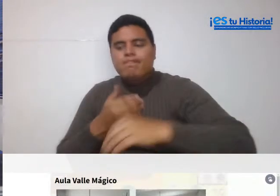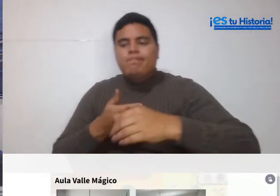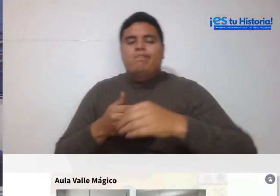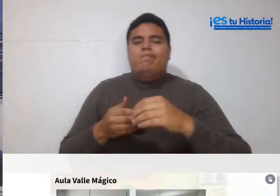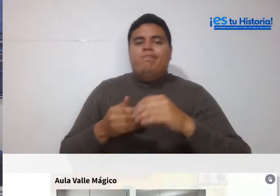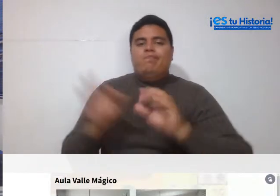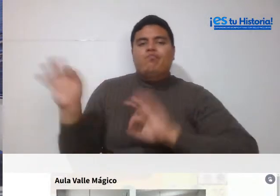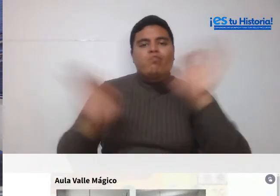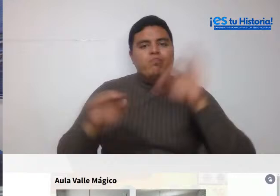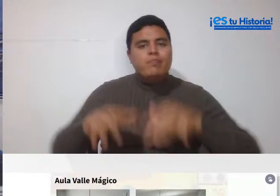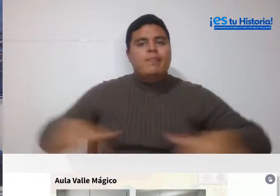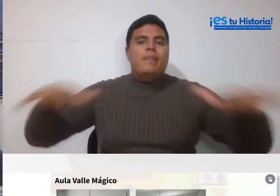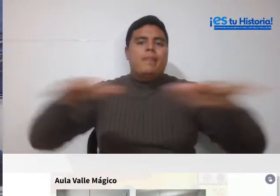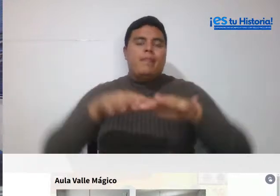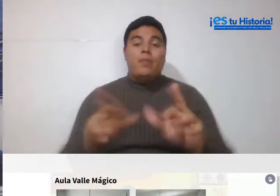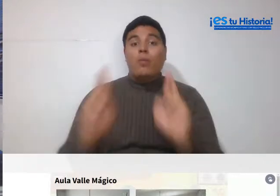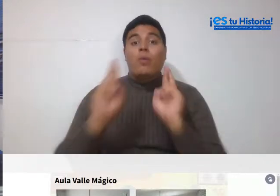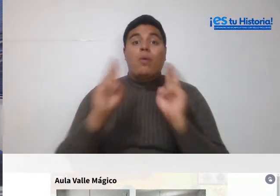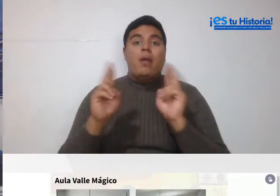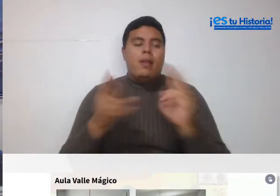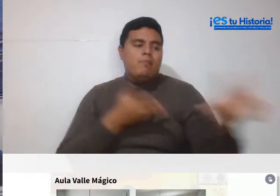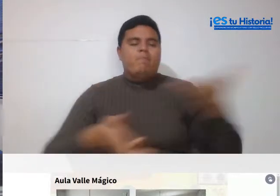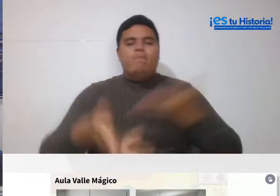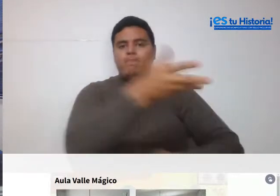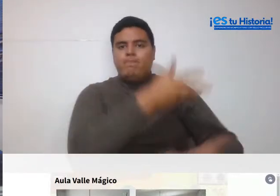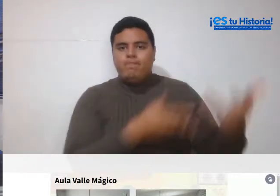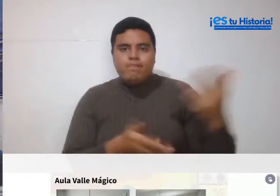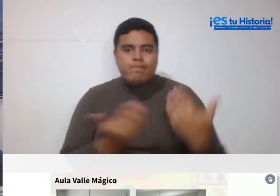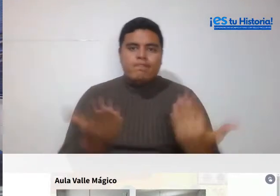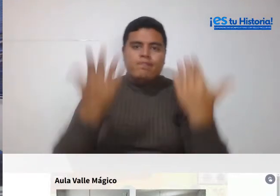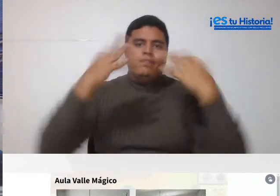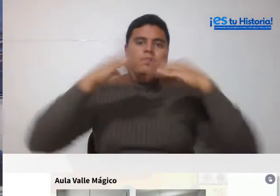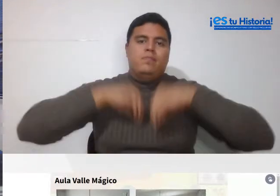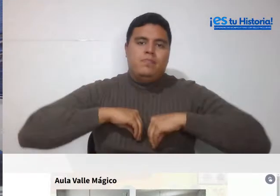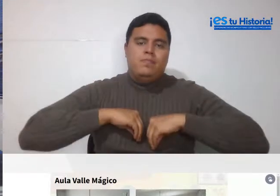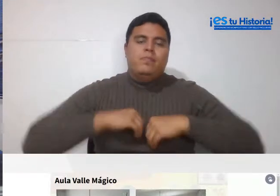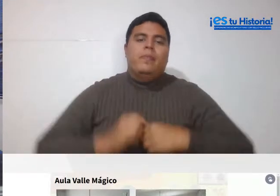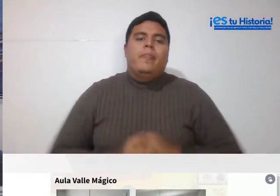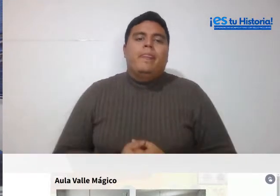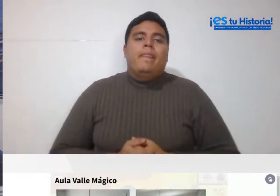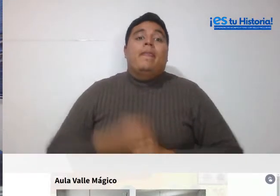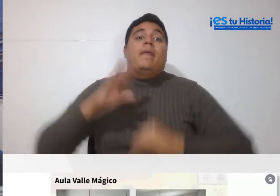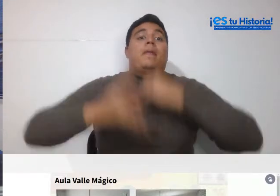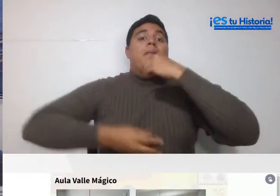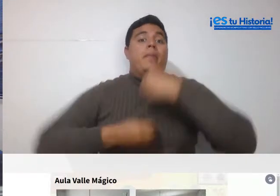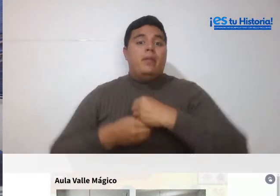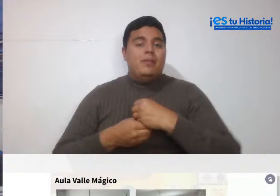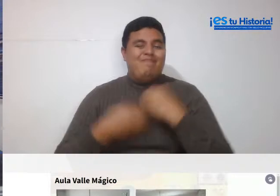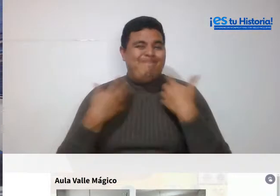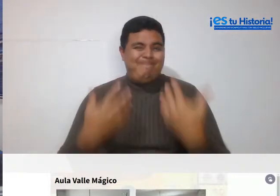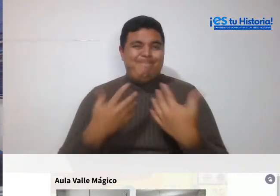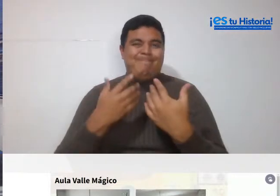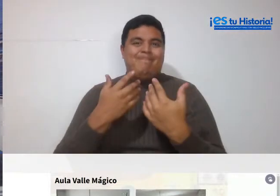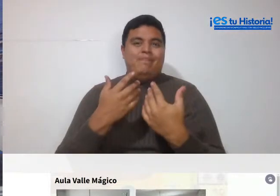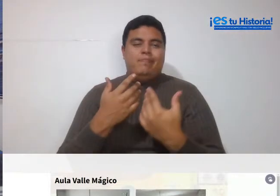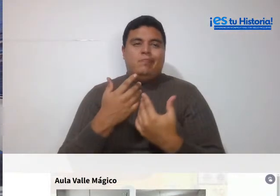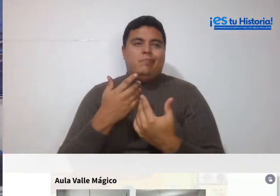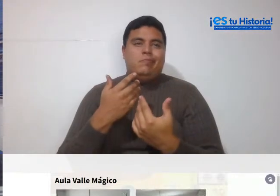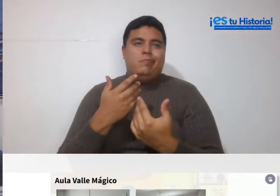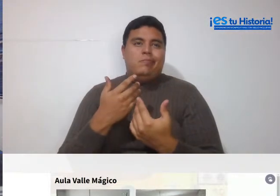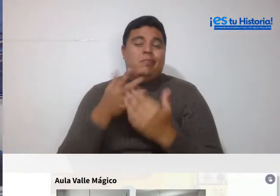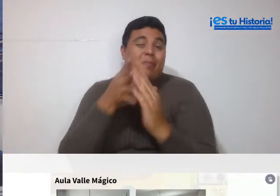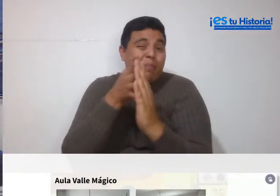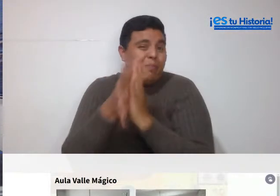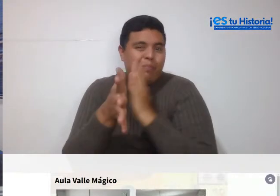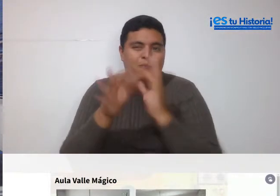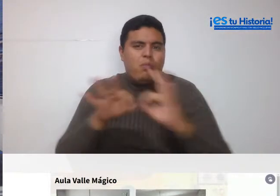se pueda compartir todo esto. Y hay un detalle gigante. Si este Valle Mágico